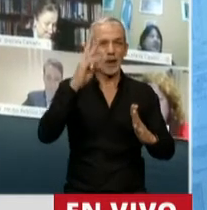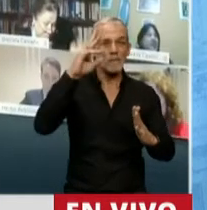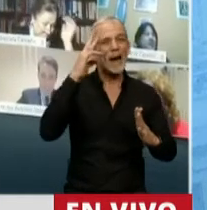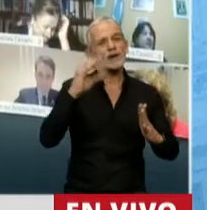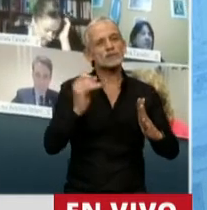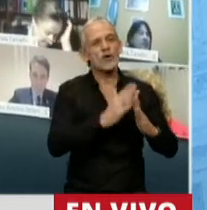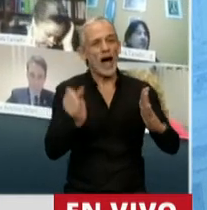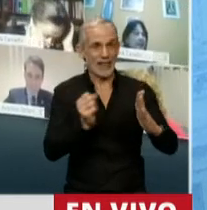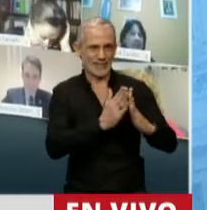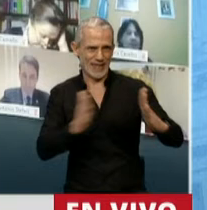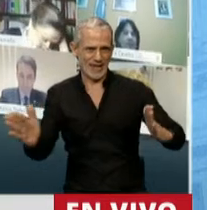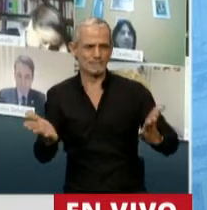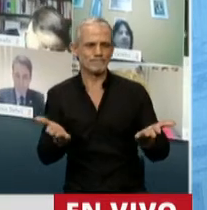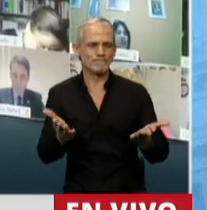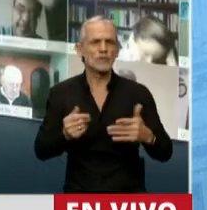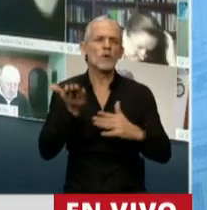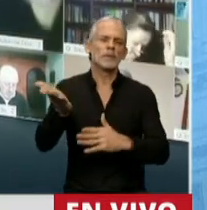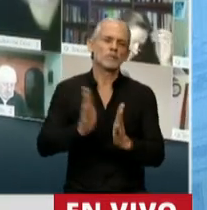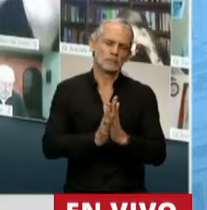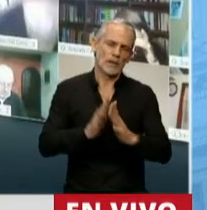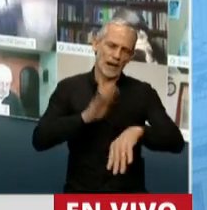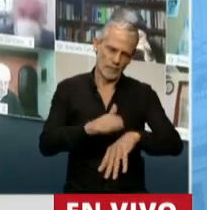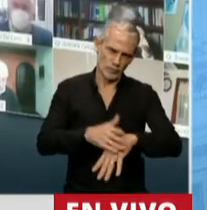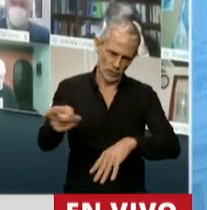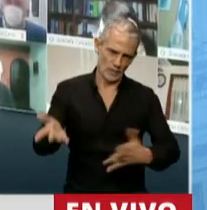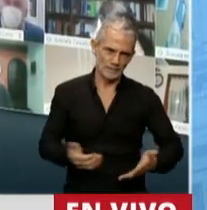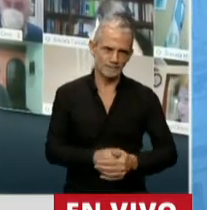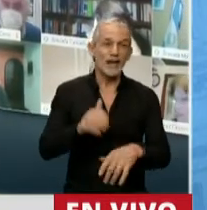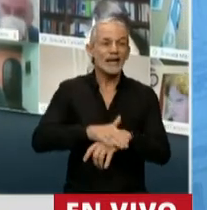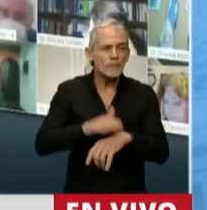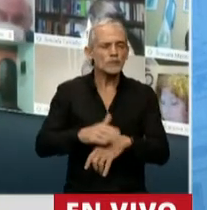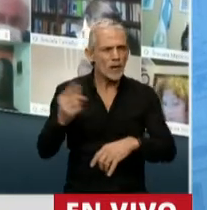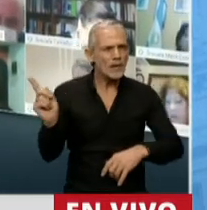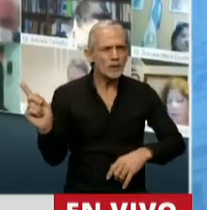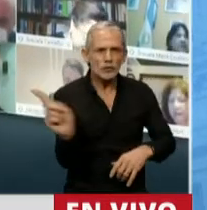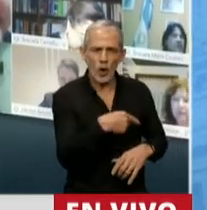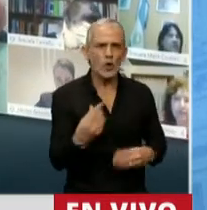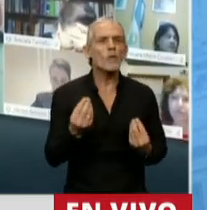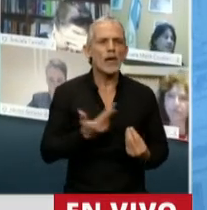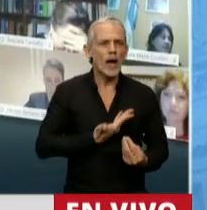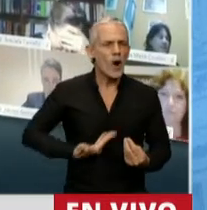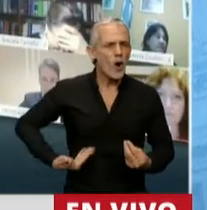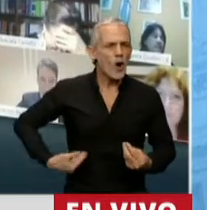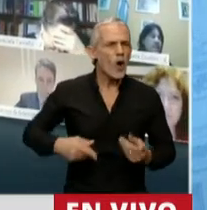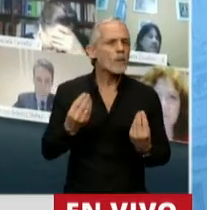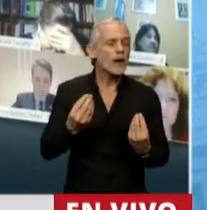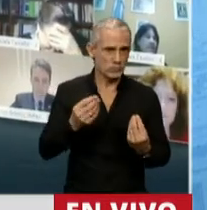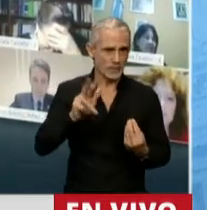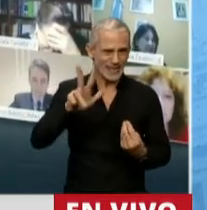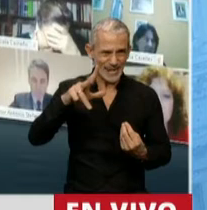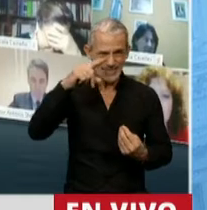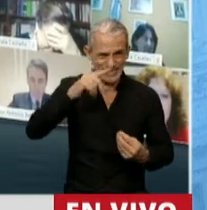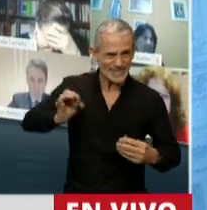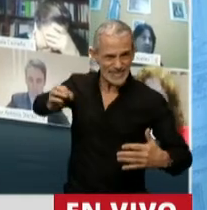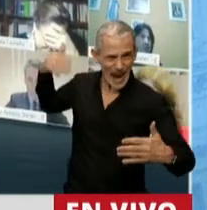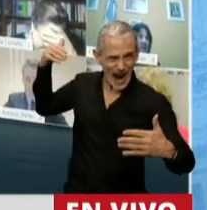voy a pedir, señor presidente, es que se hagan cargo. Que se hagan cargo de haber gobernado de 37 años